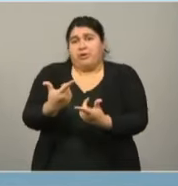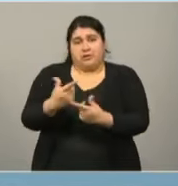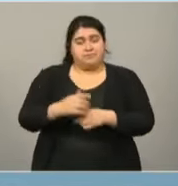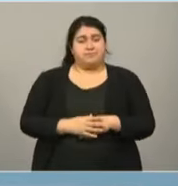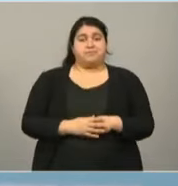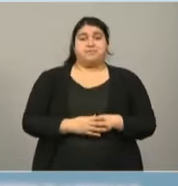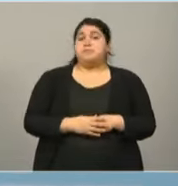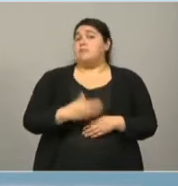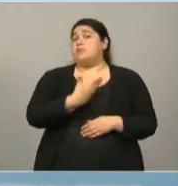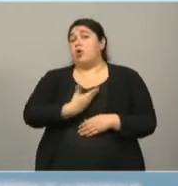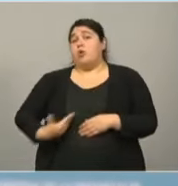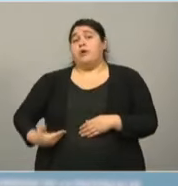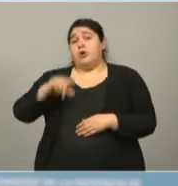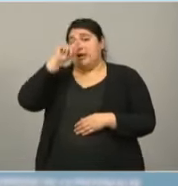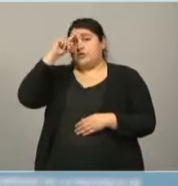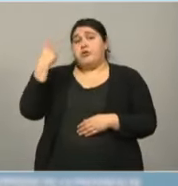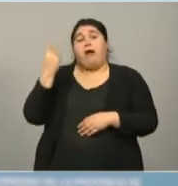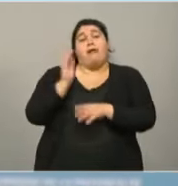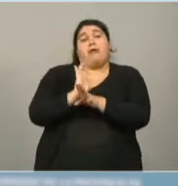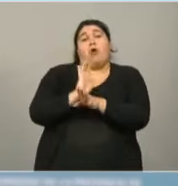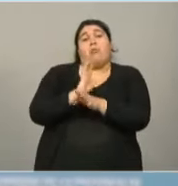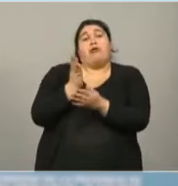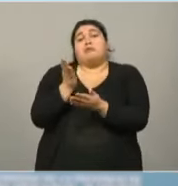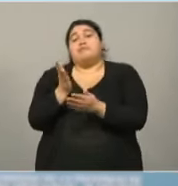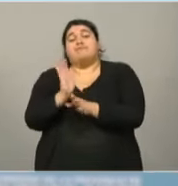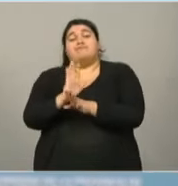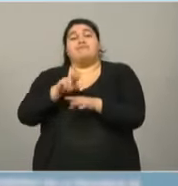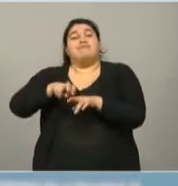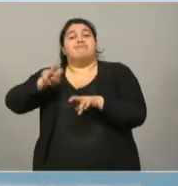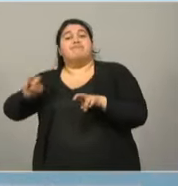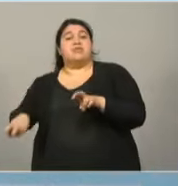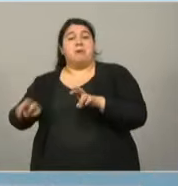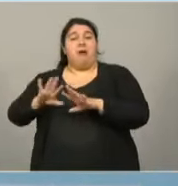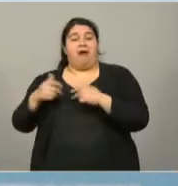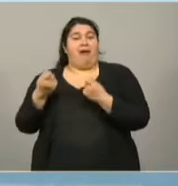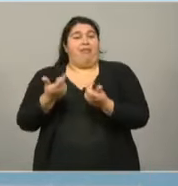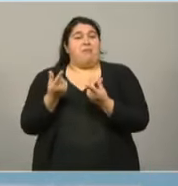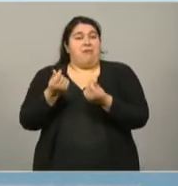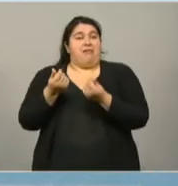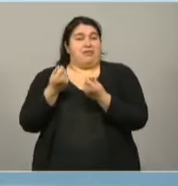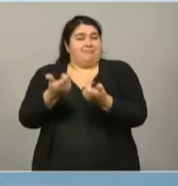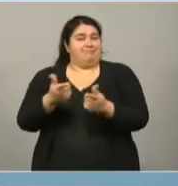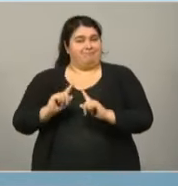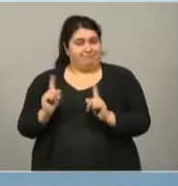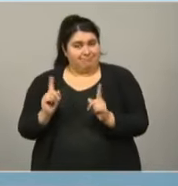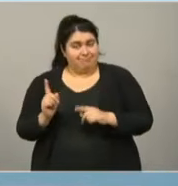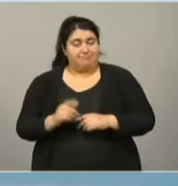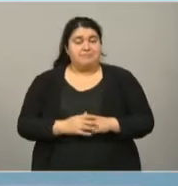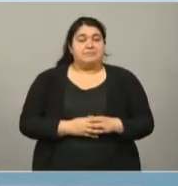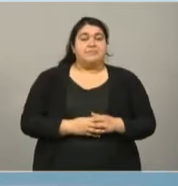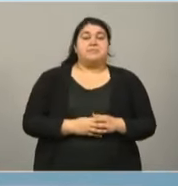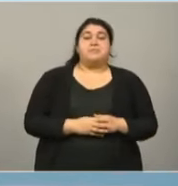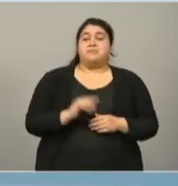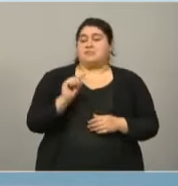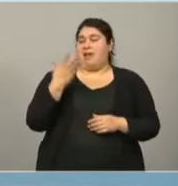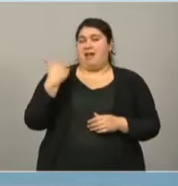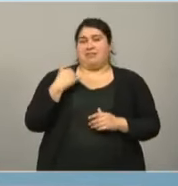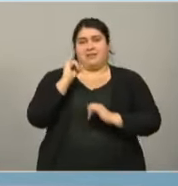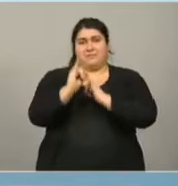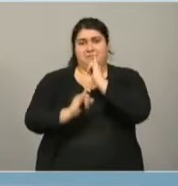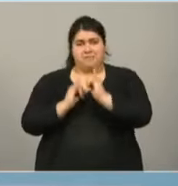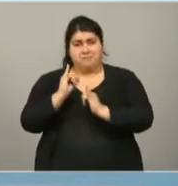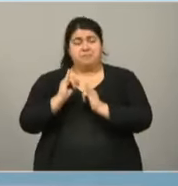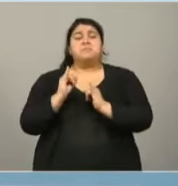gobierno nacional se retira de funciones que tiene que cumplir aunque recaude impuestos para llevar adelante esas funciones como dije recién